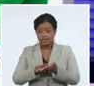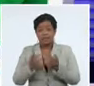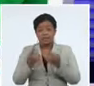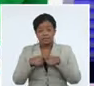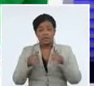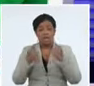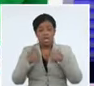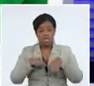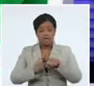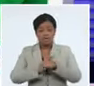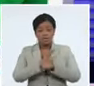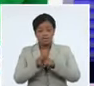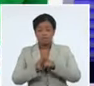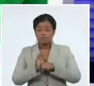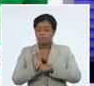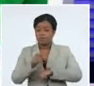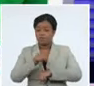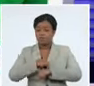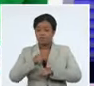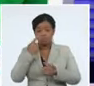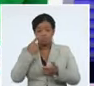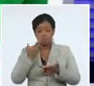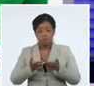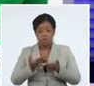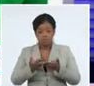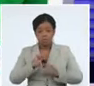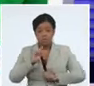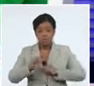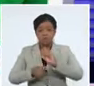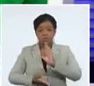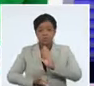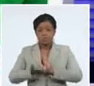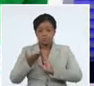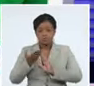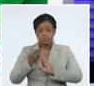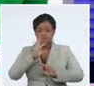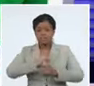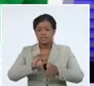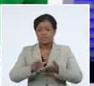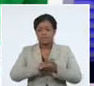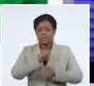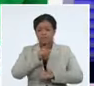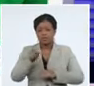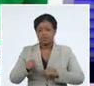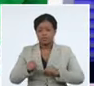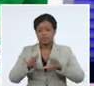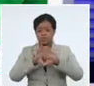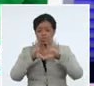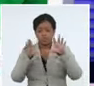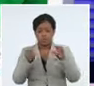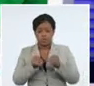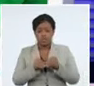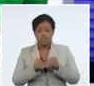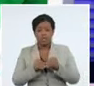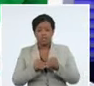diagnóstico. Es un porciento que se ha ido incrementando los días y en el acumulado hace que sea el